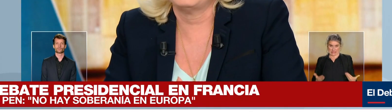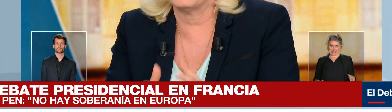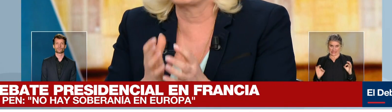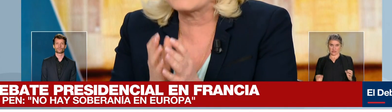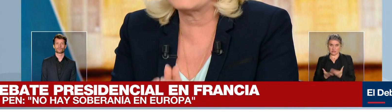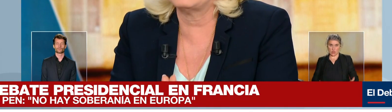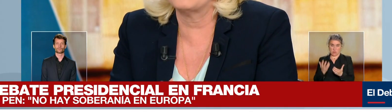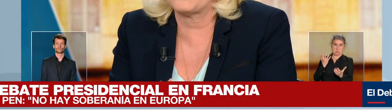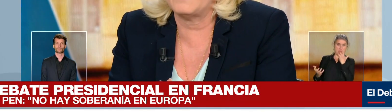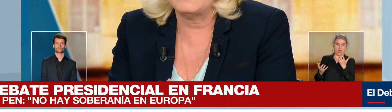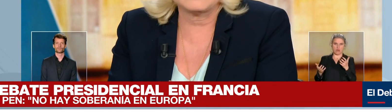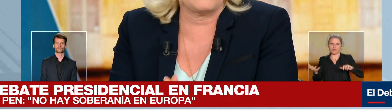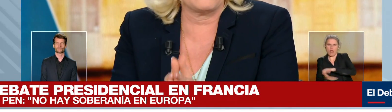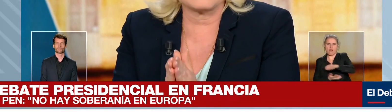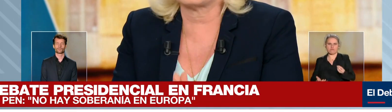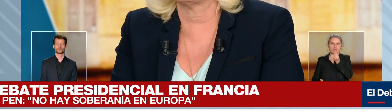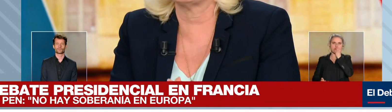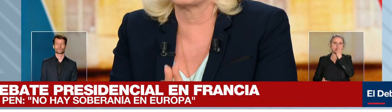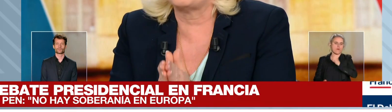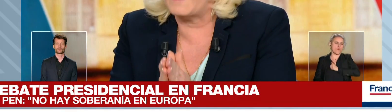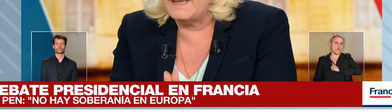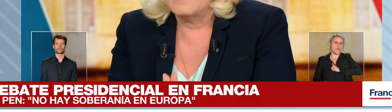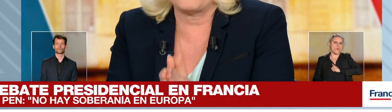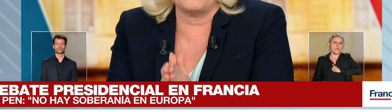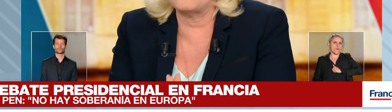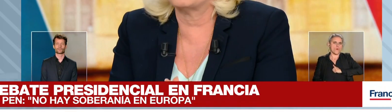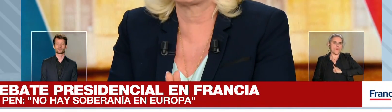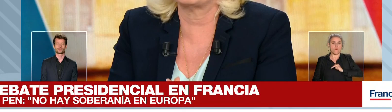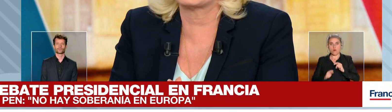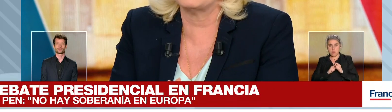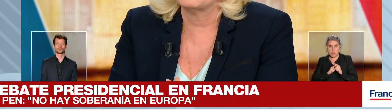momento en que el mundo hace frente a una crisis alimentaria